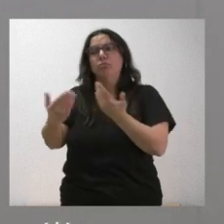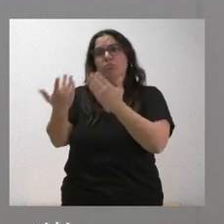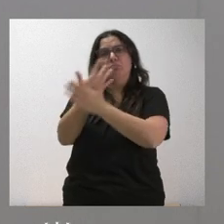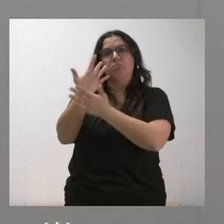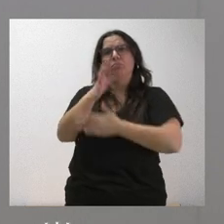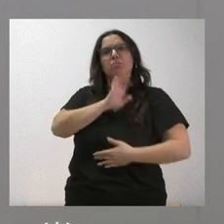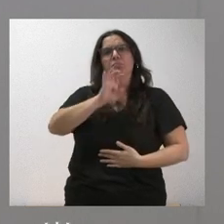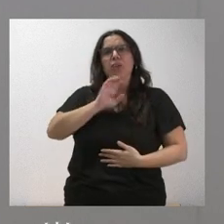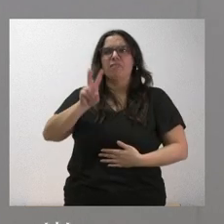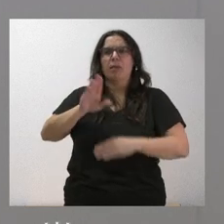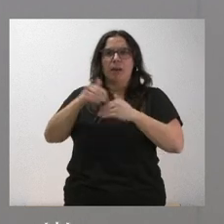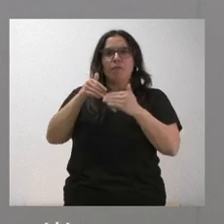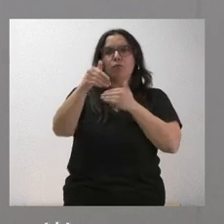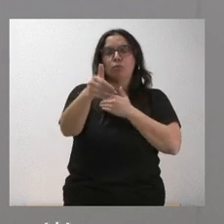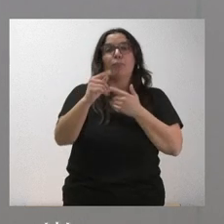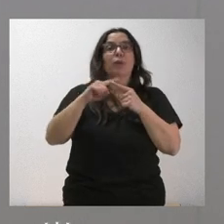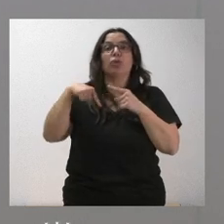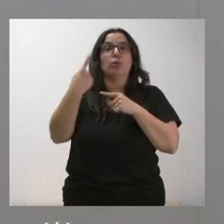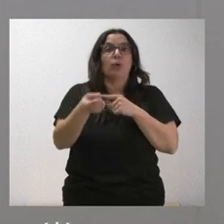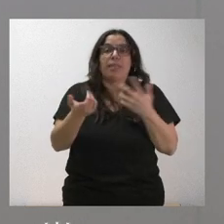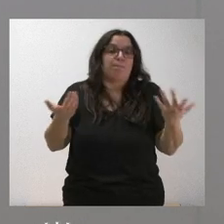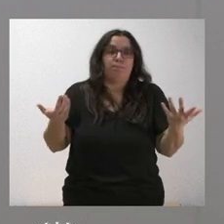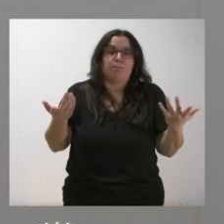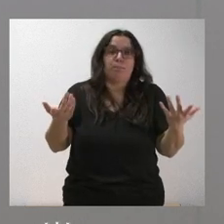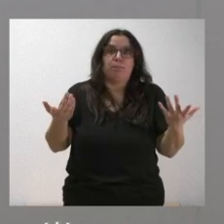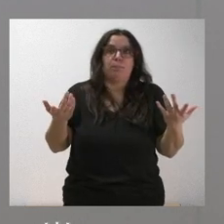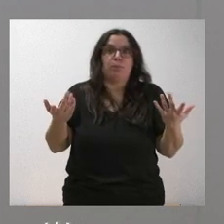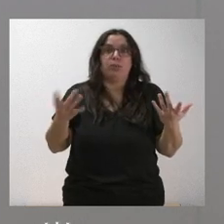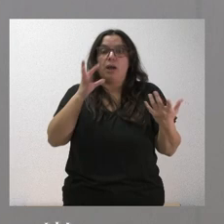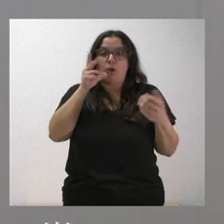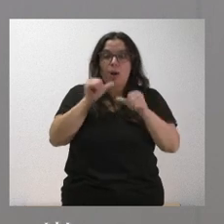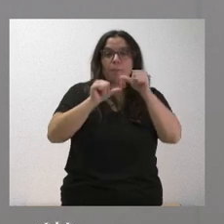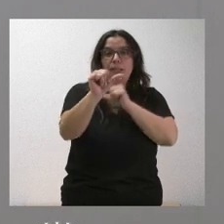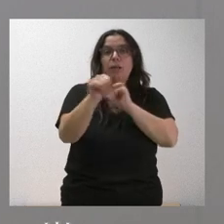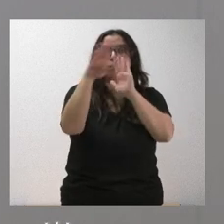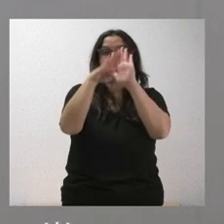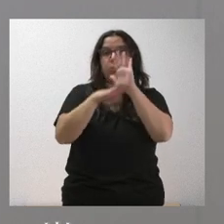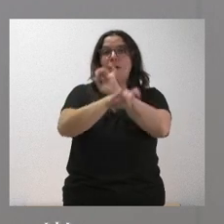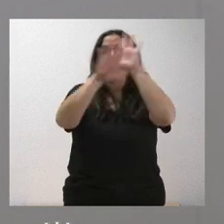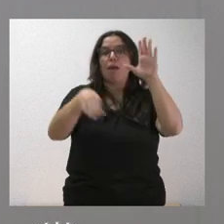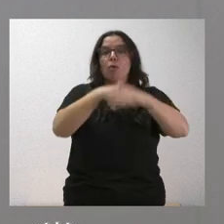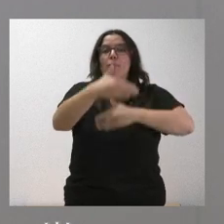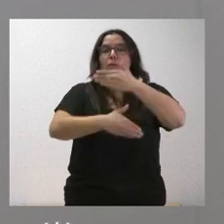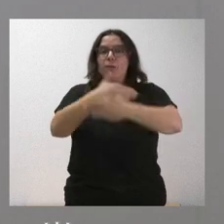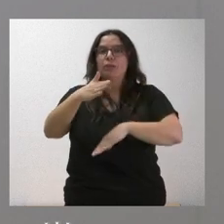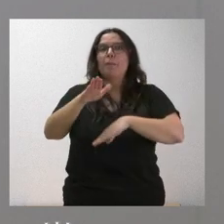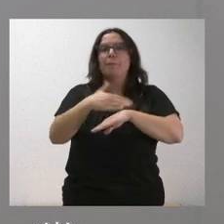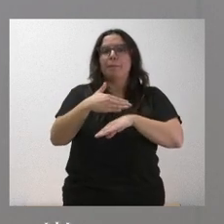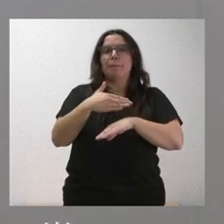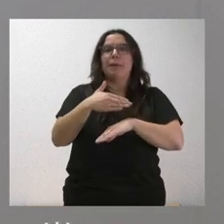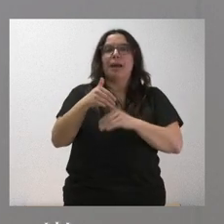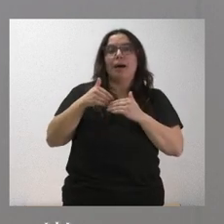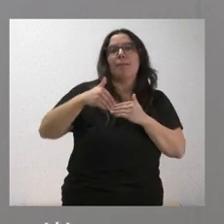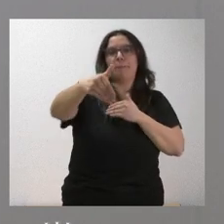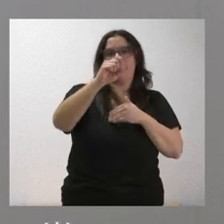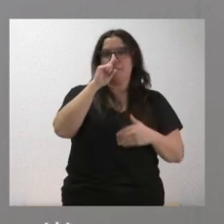servir cara al futuro por tanto Cuáles son las consecuencias básicamente establecer y tener claro cosa que agradecemos Cuál es el procedimiento para el futuro